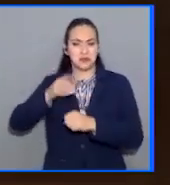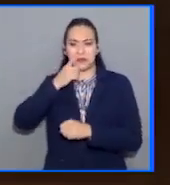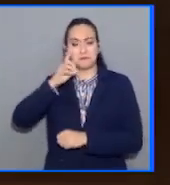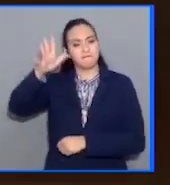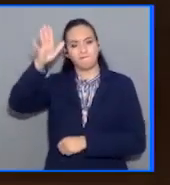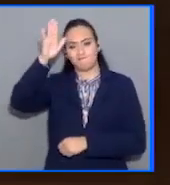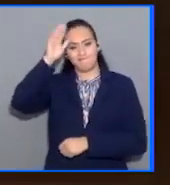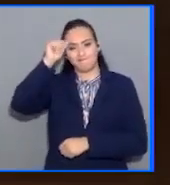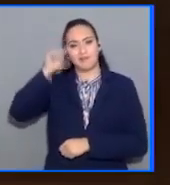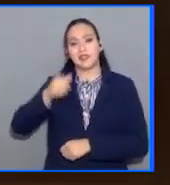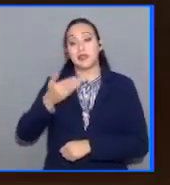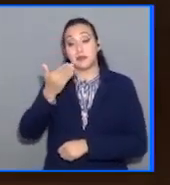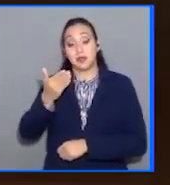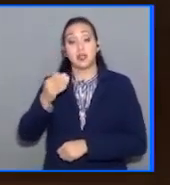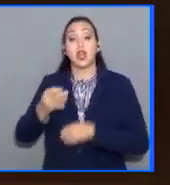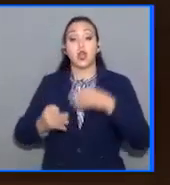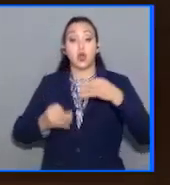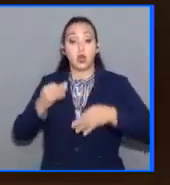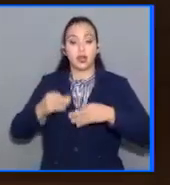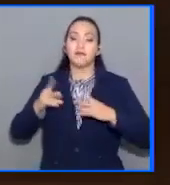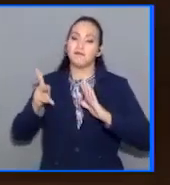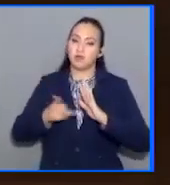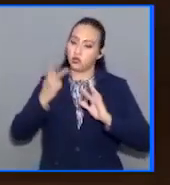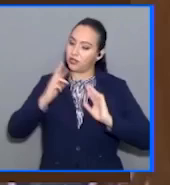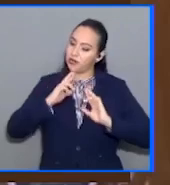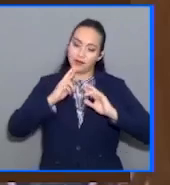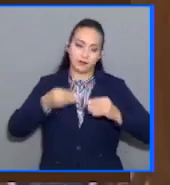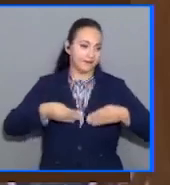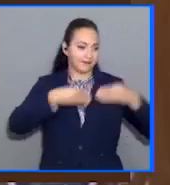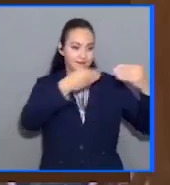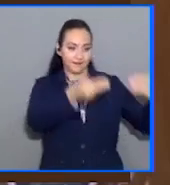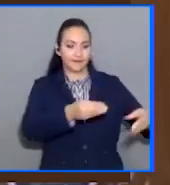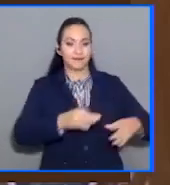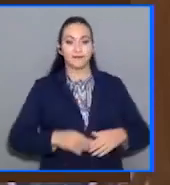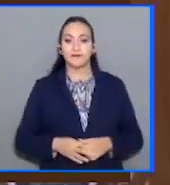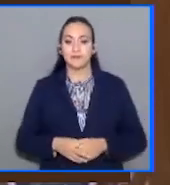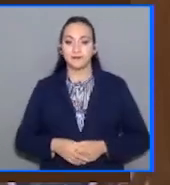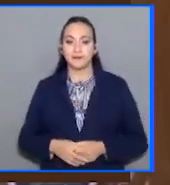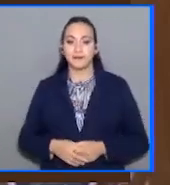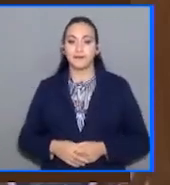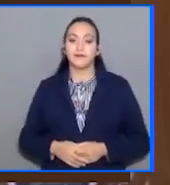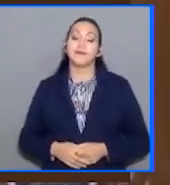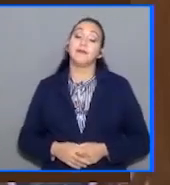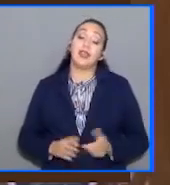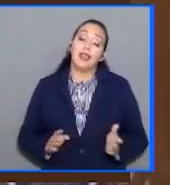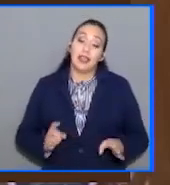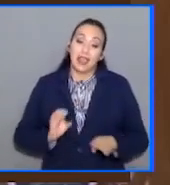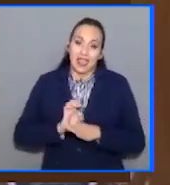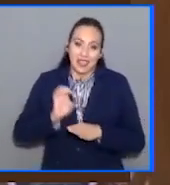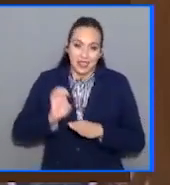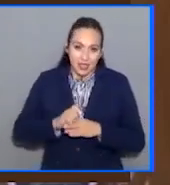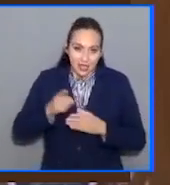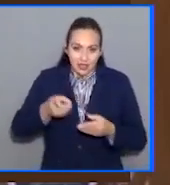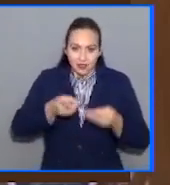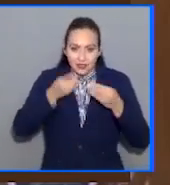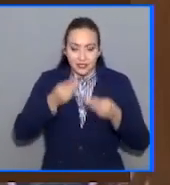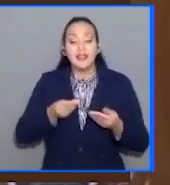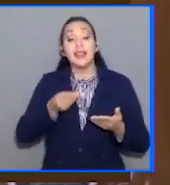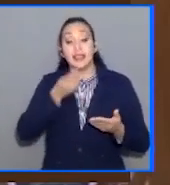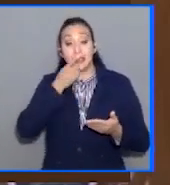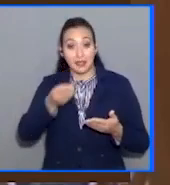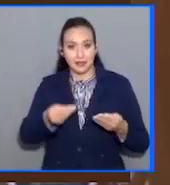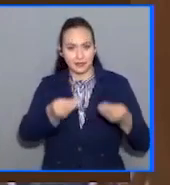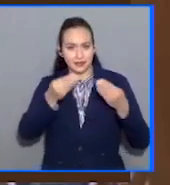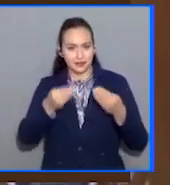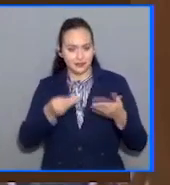al tribunal local emitir una nueva resolución. Resultan ser afirmaciones genéricas y subjetivas, pues no